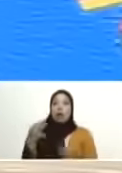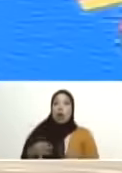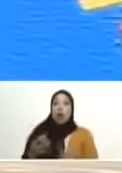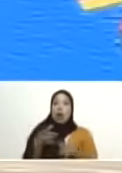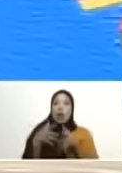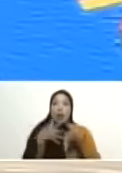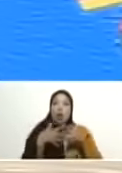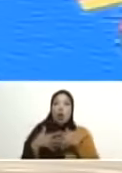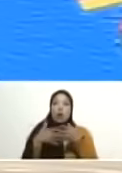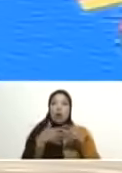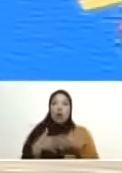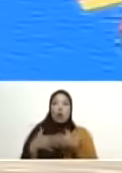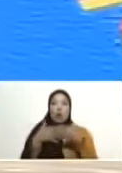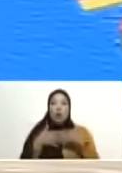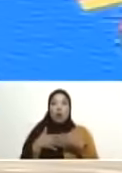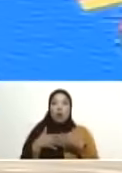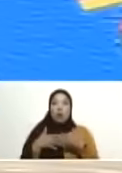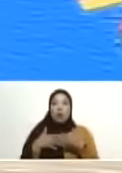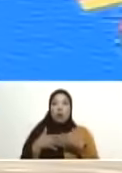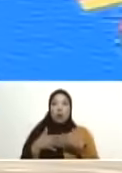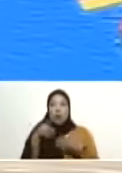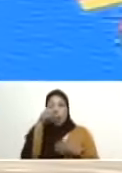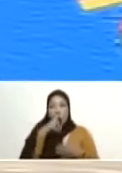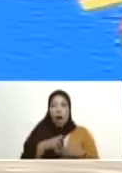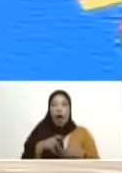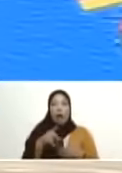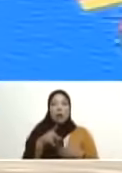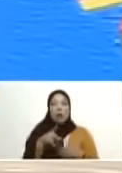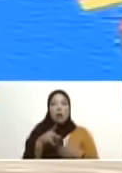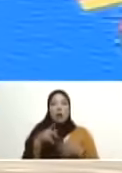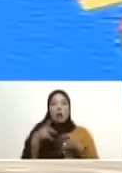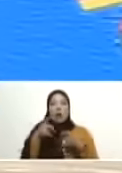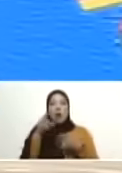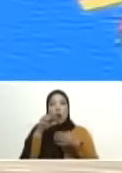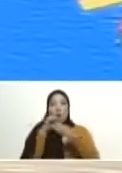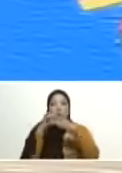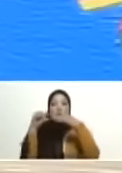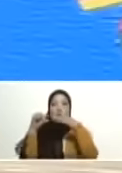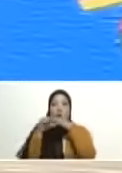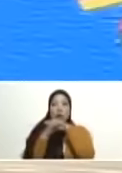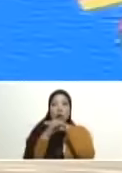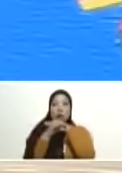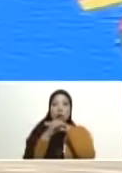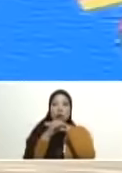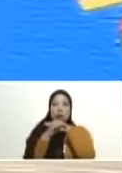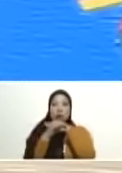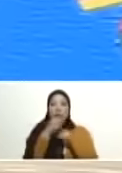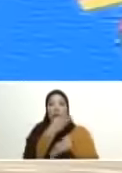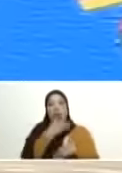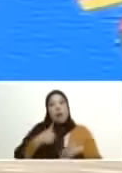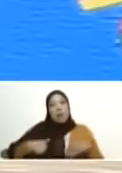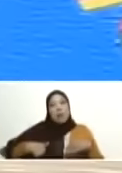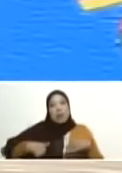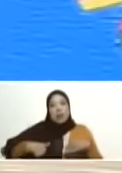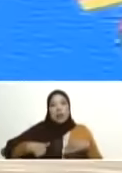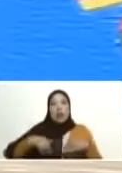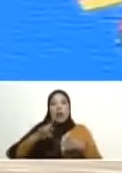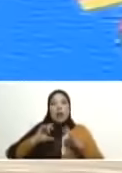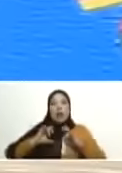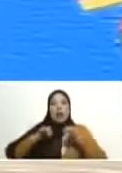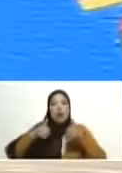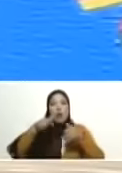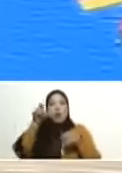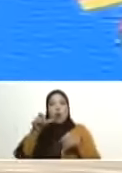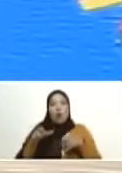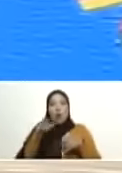Unidos. Y es el año que en Guyana llega a la presidencia de la República